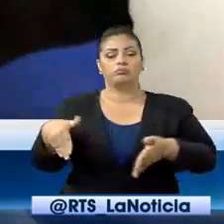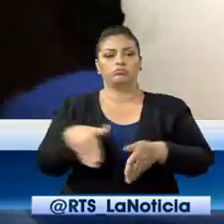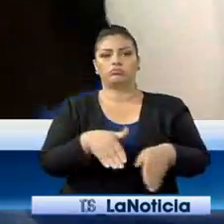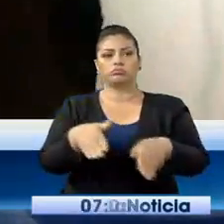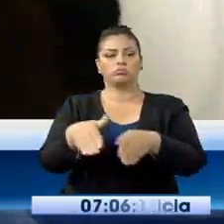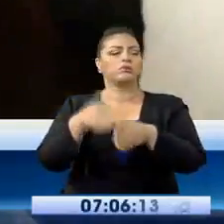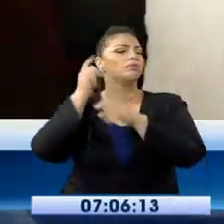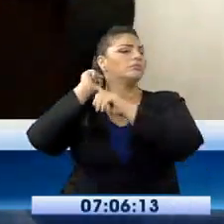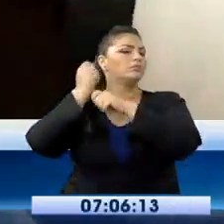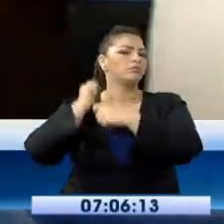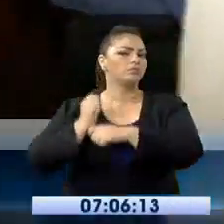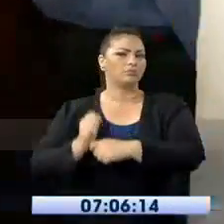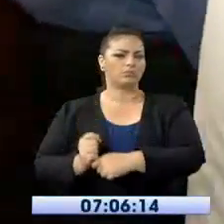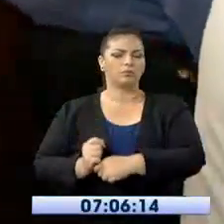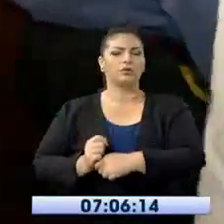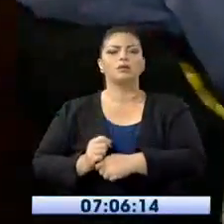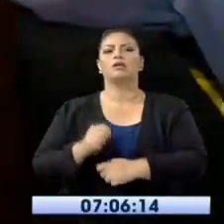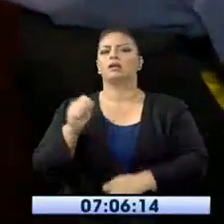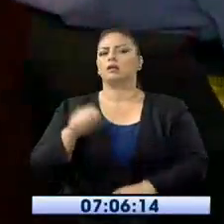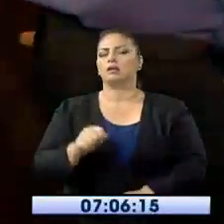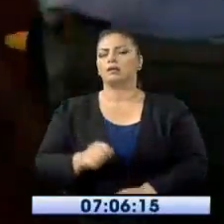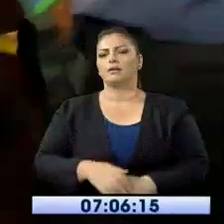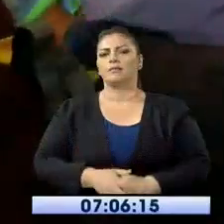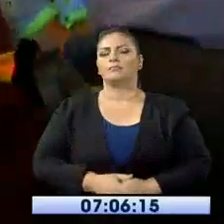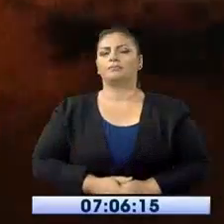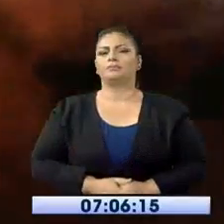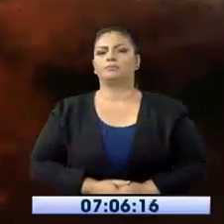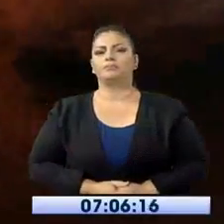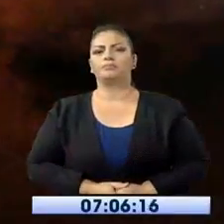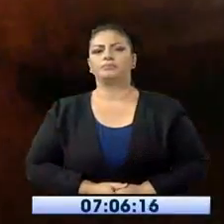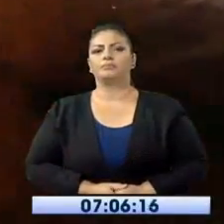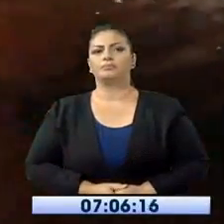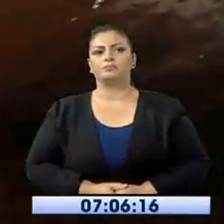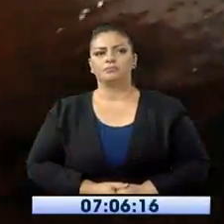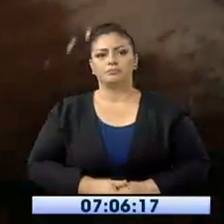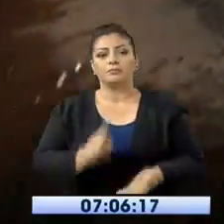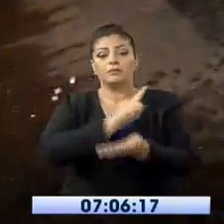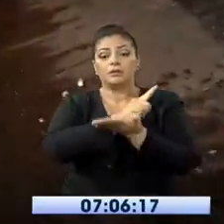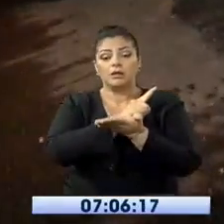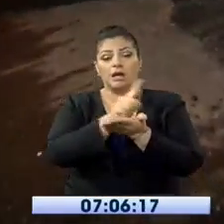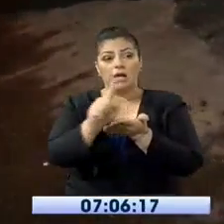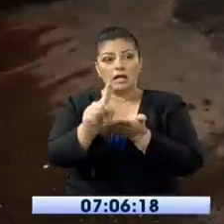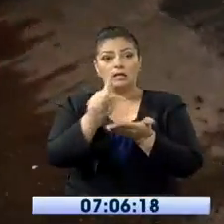Terrestre Pascuales se registran alrededor de 6 accidentes a la semana.